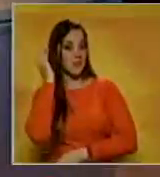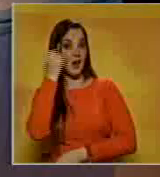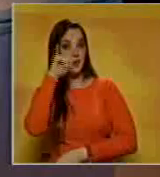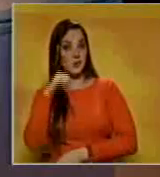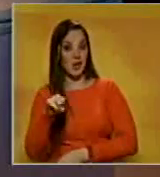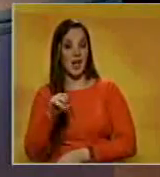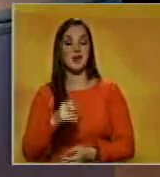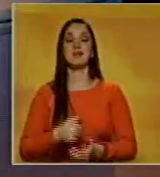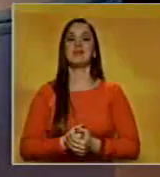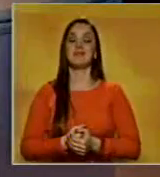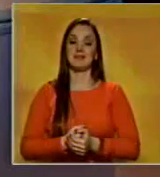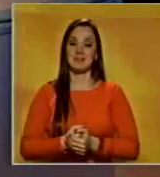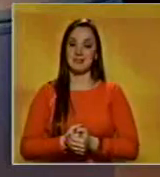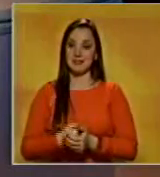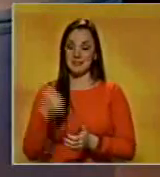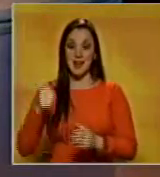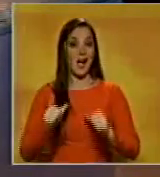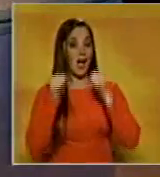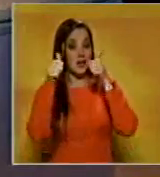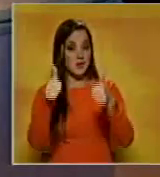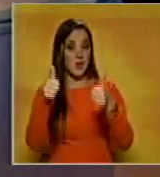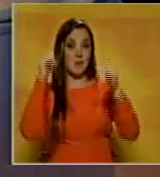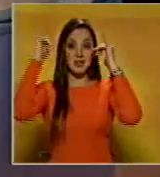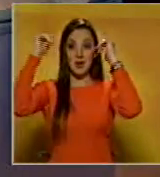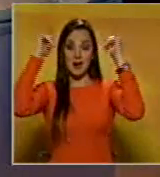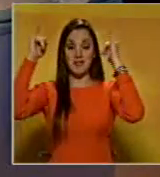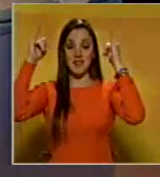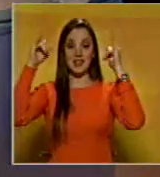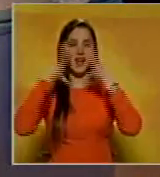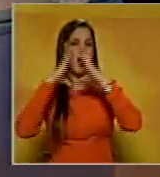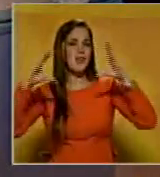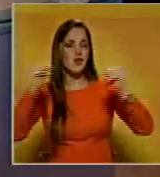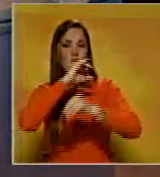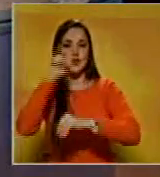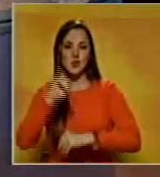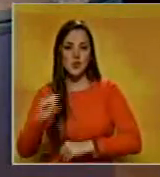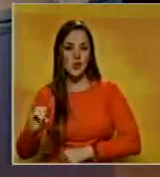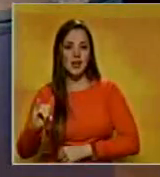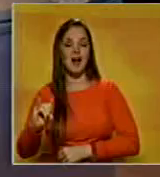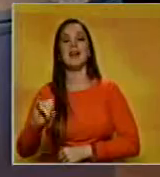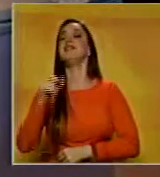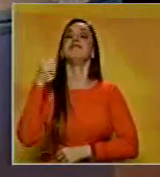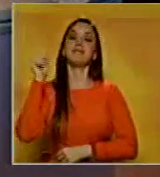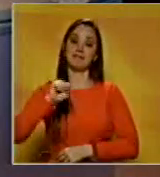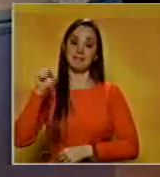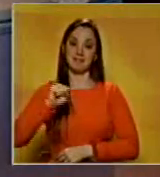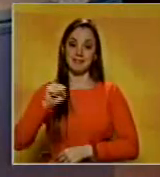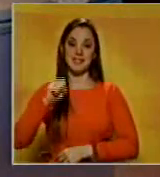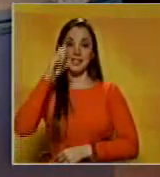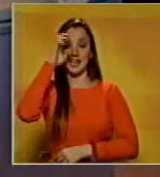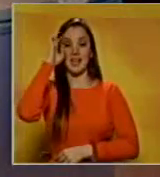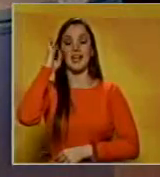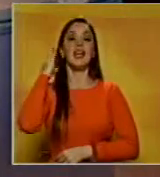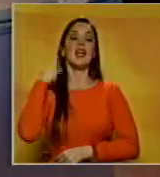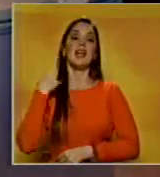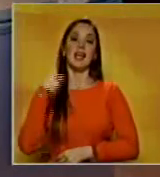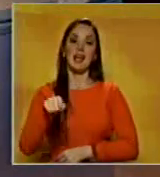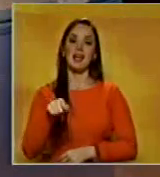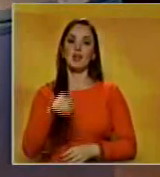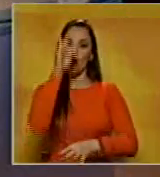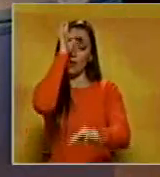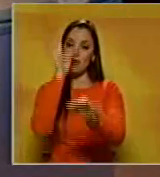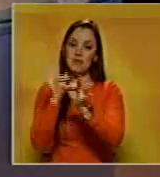Bien, comenzaron las fiestas de la Virgen de Chiquinquirá, en Maracaibo, en todo el estado Zulia. Así es, se convierte en capital de religiosidad, de actos de fe,